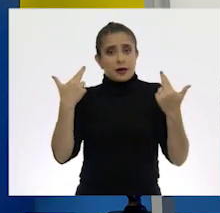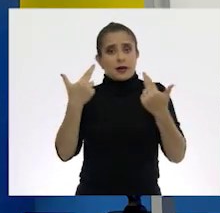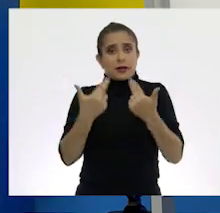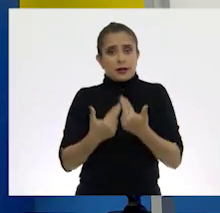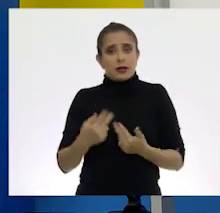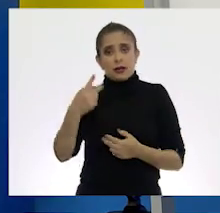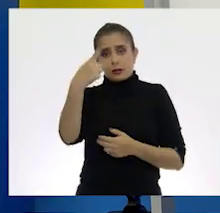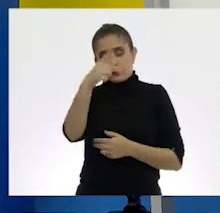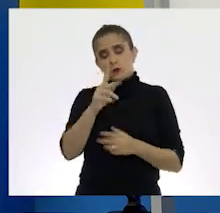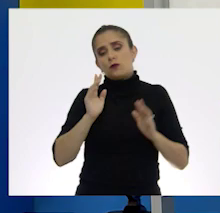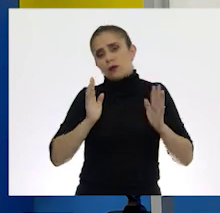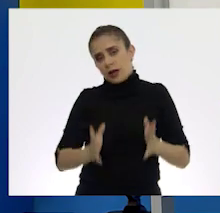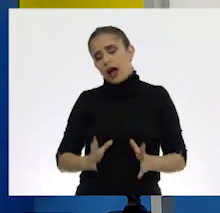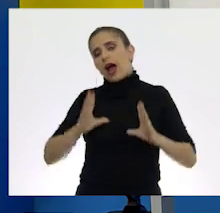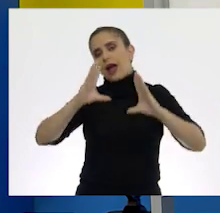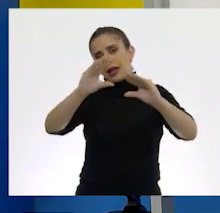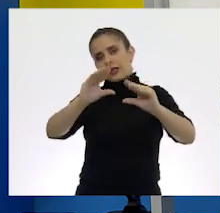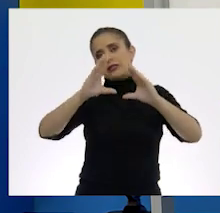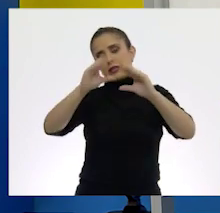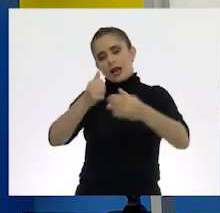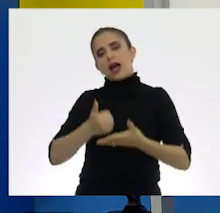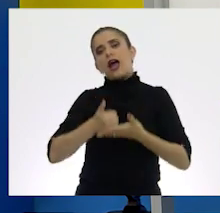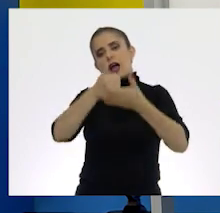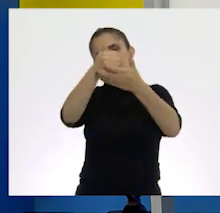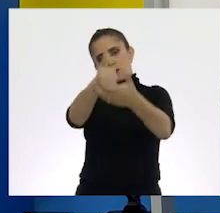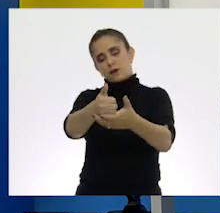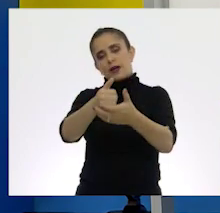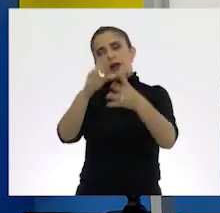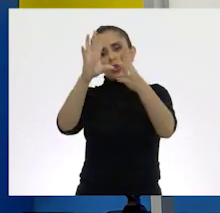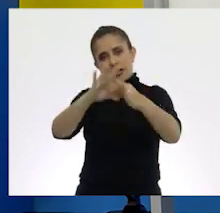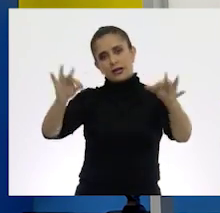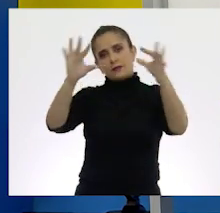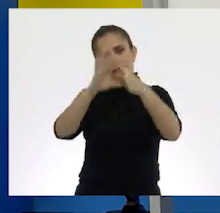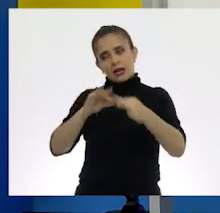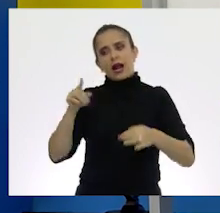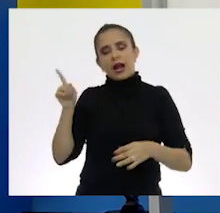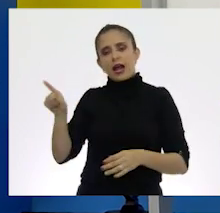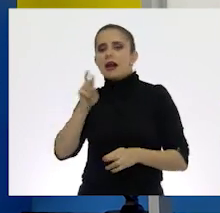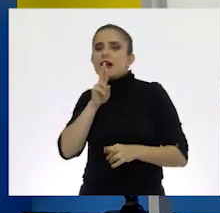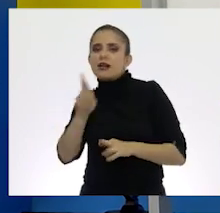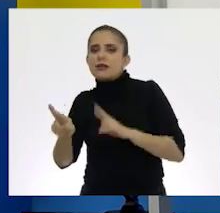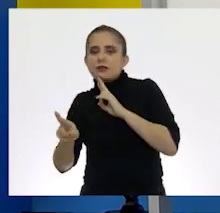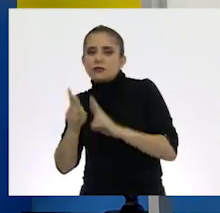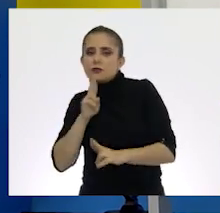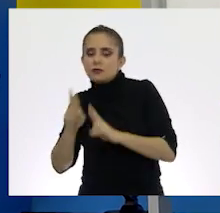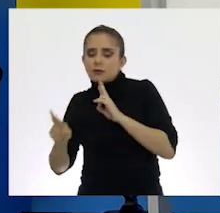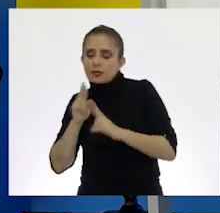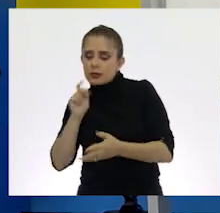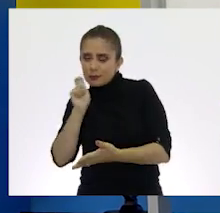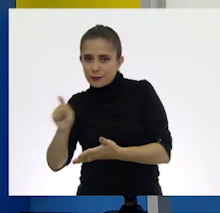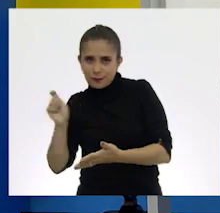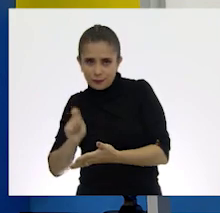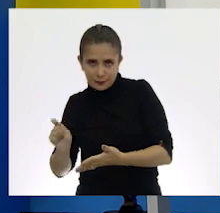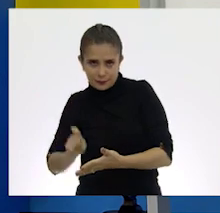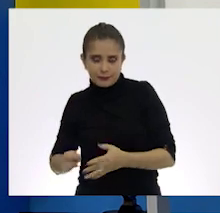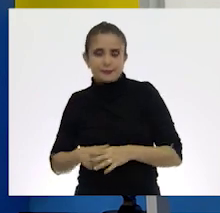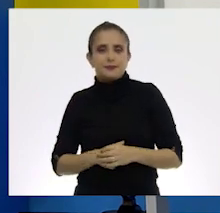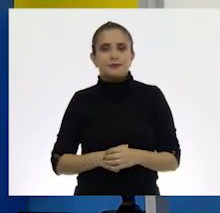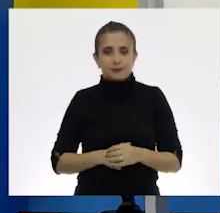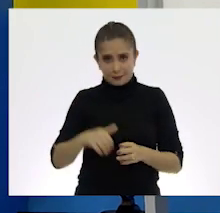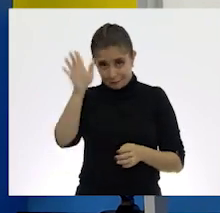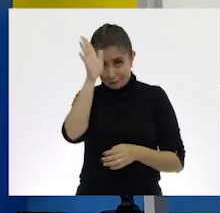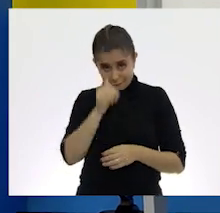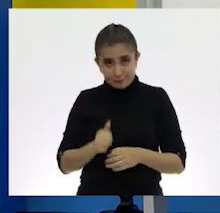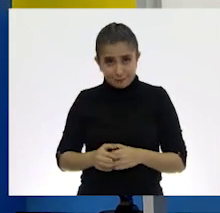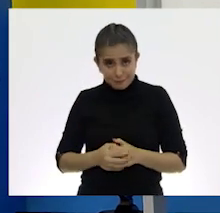ya dará acompañamiento o definirá cómo poder darle seguimiento a esta actividad, ¿de